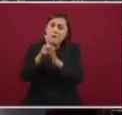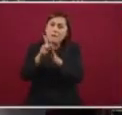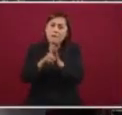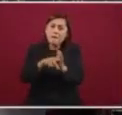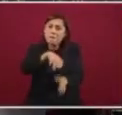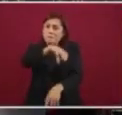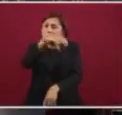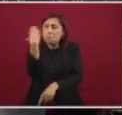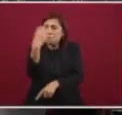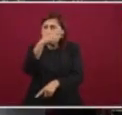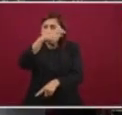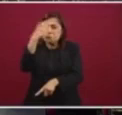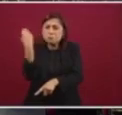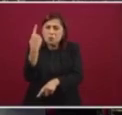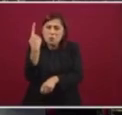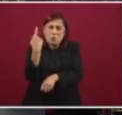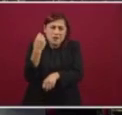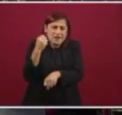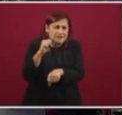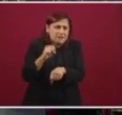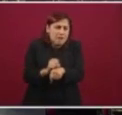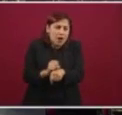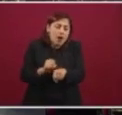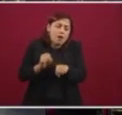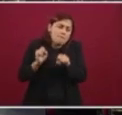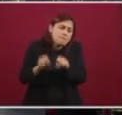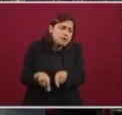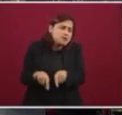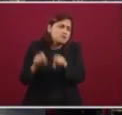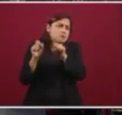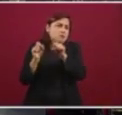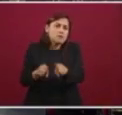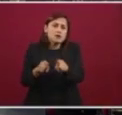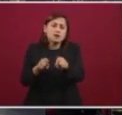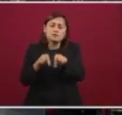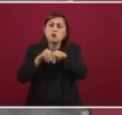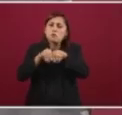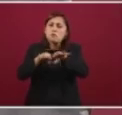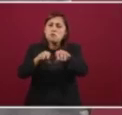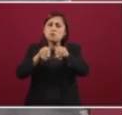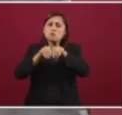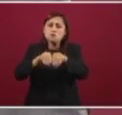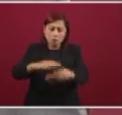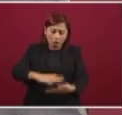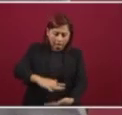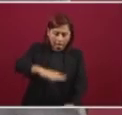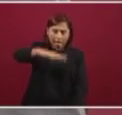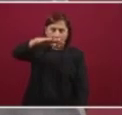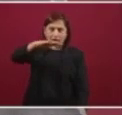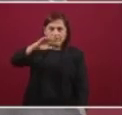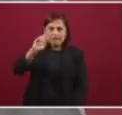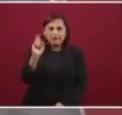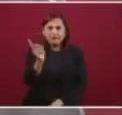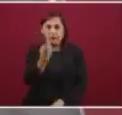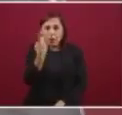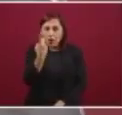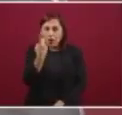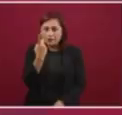Imágenes, imágenes y las estivas de dólares, no sé,